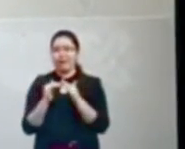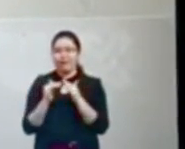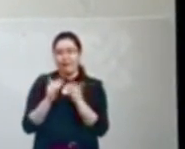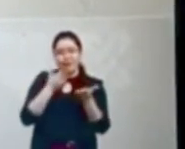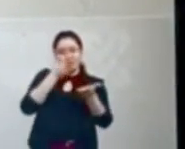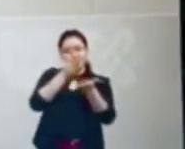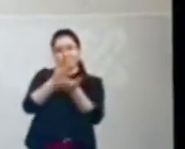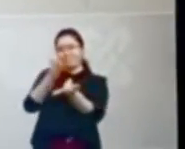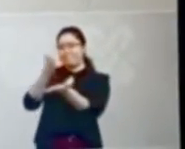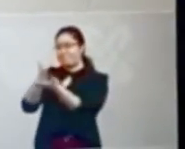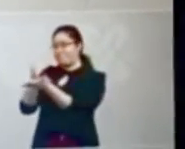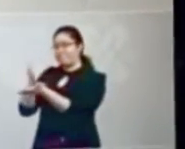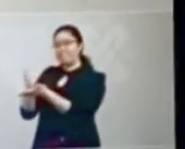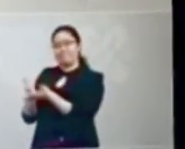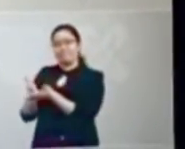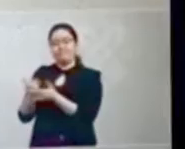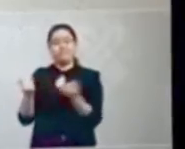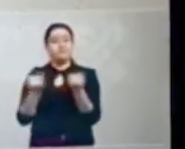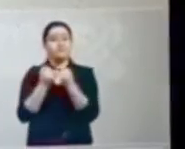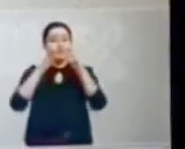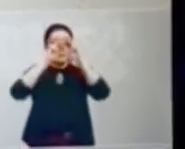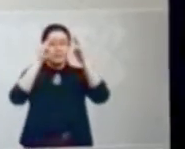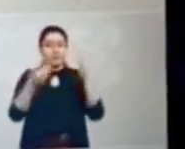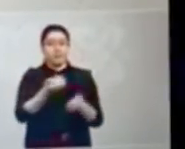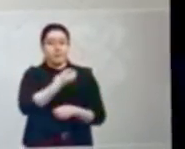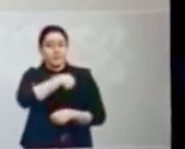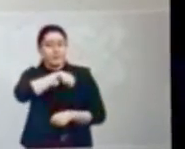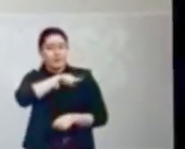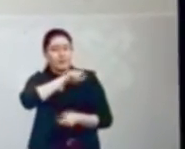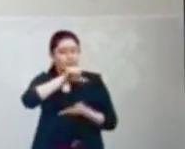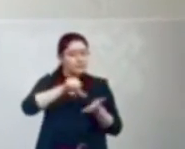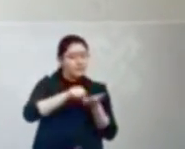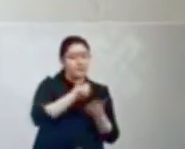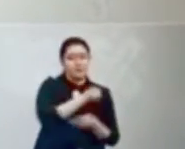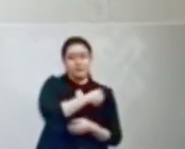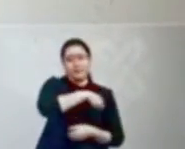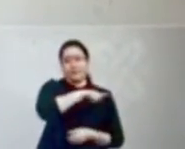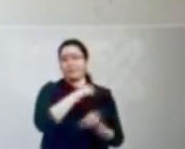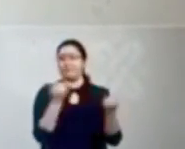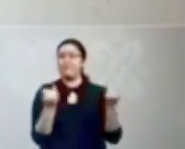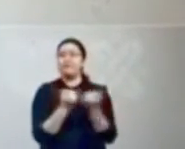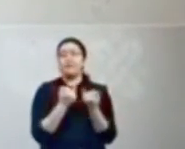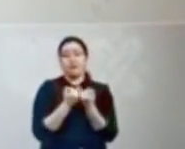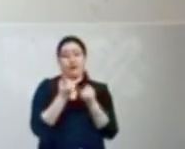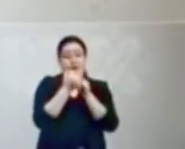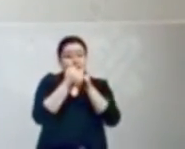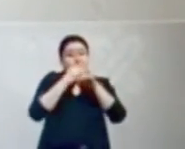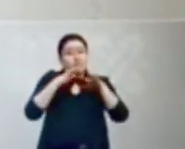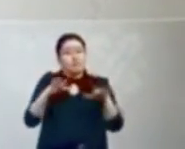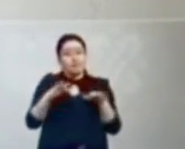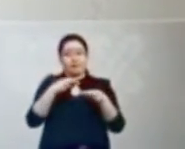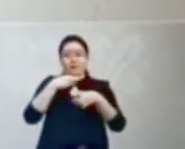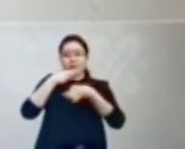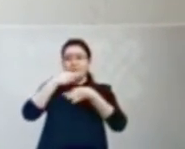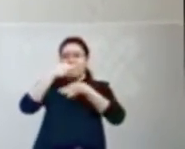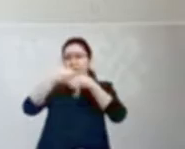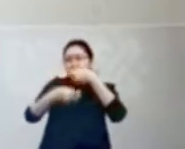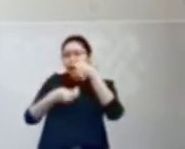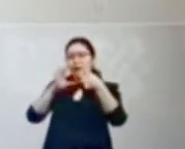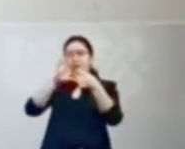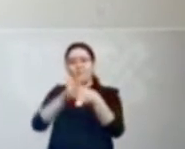en los kioscos, en los centros de salud. La información que se ha dado a conocer a partir